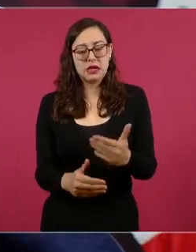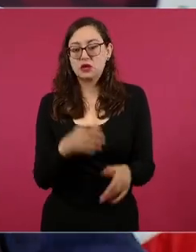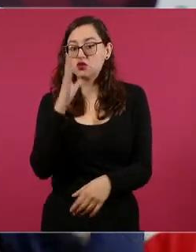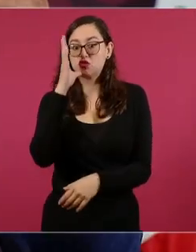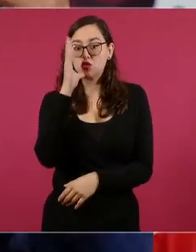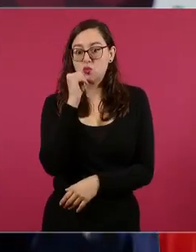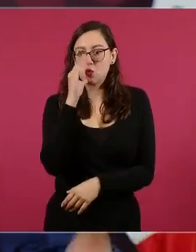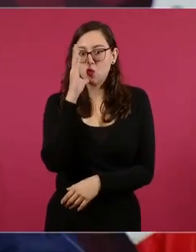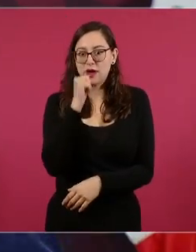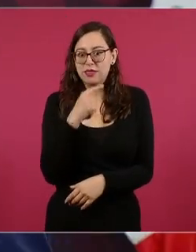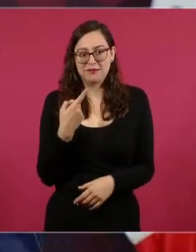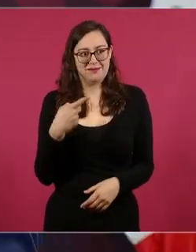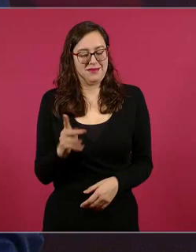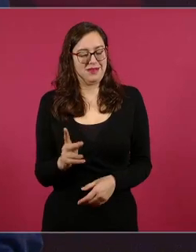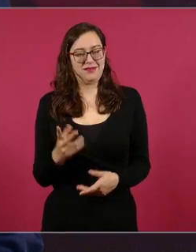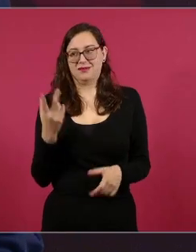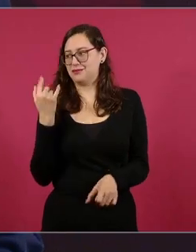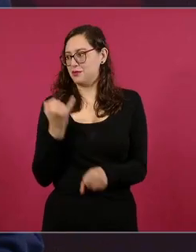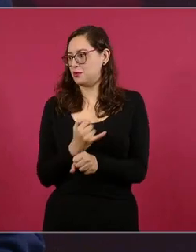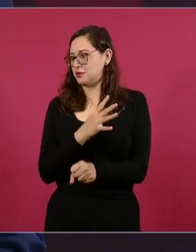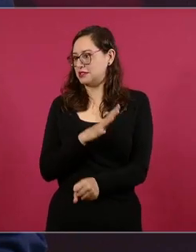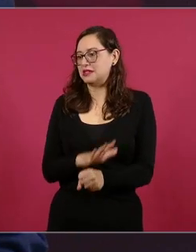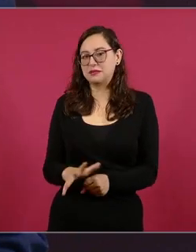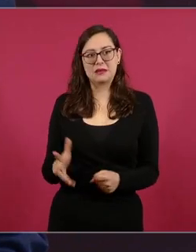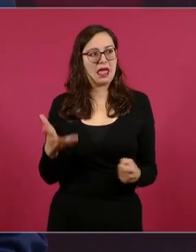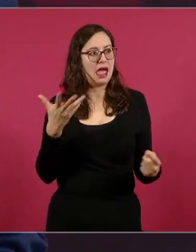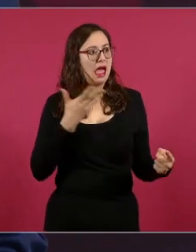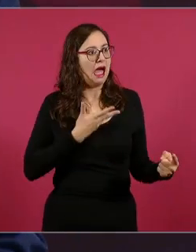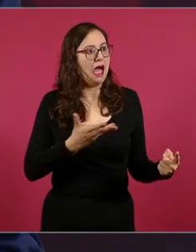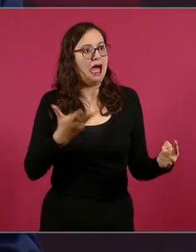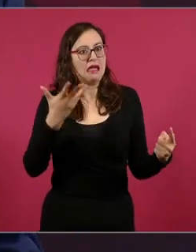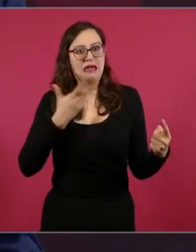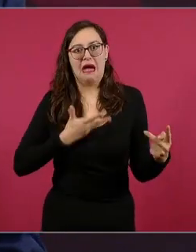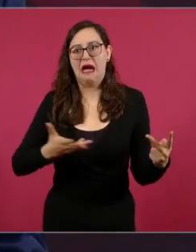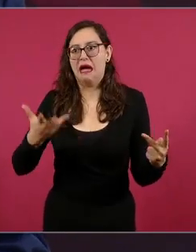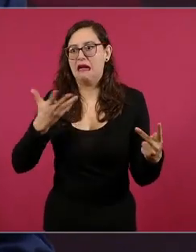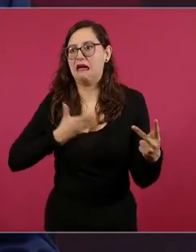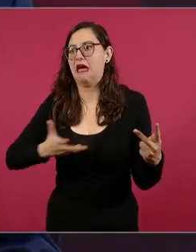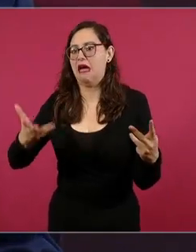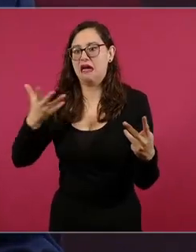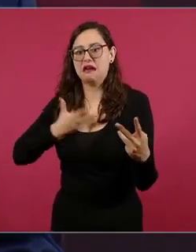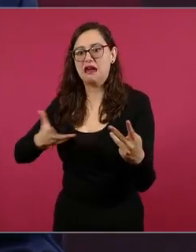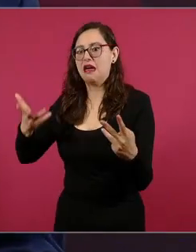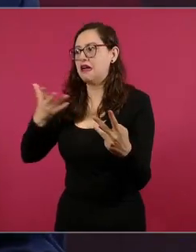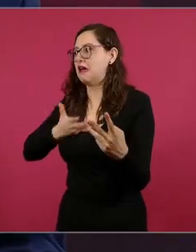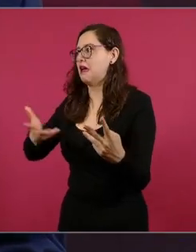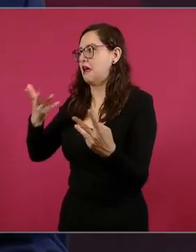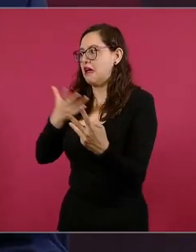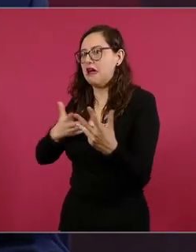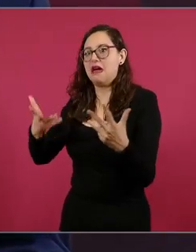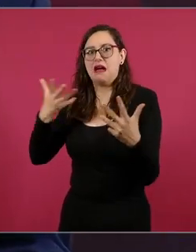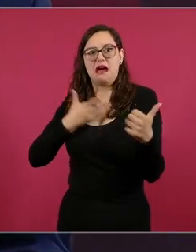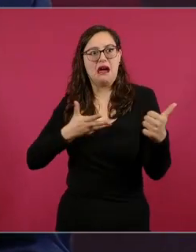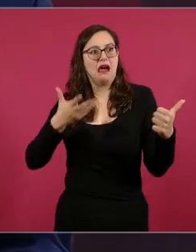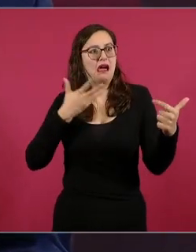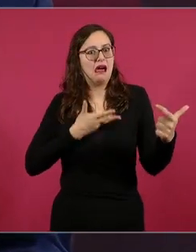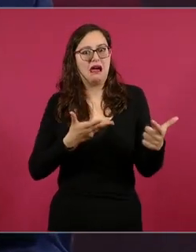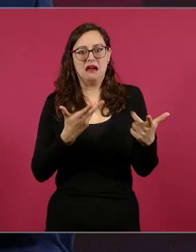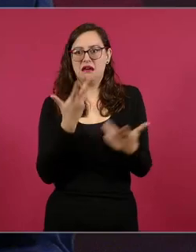teniendo todo, muchísimos recursos naturales, muchas